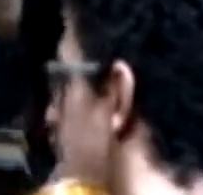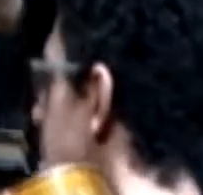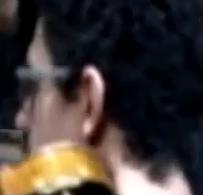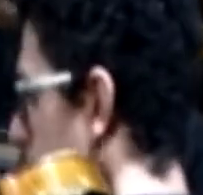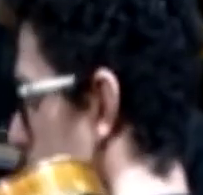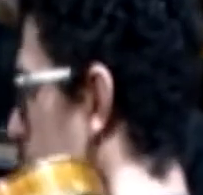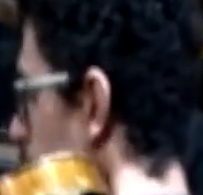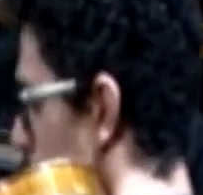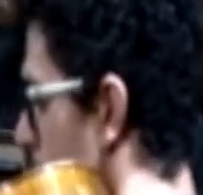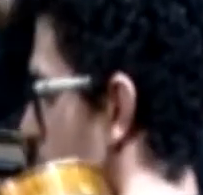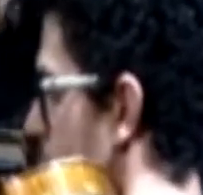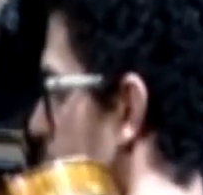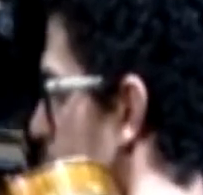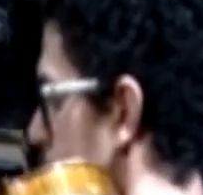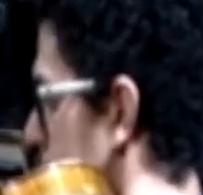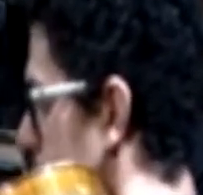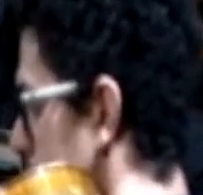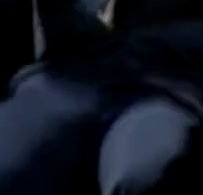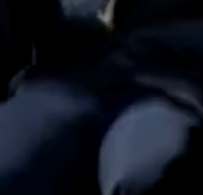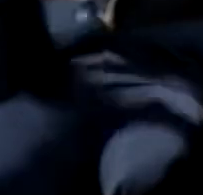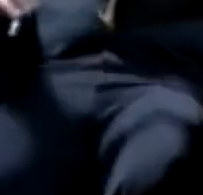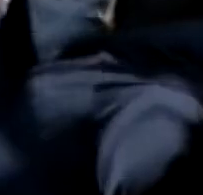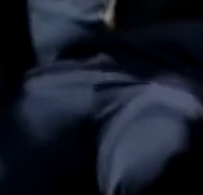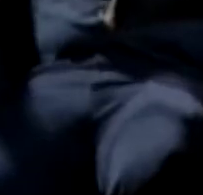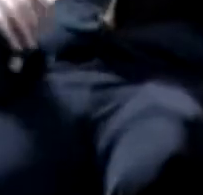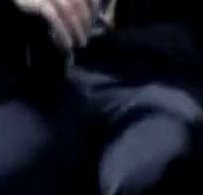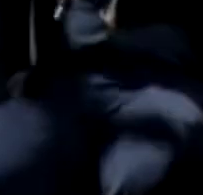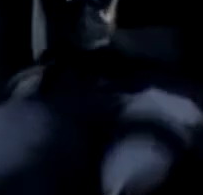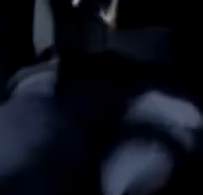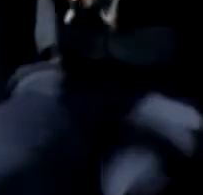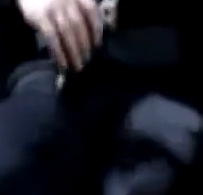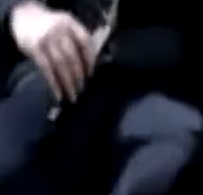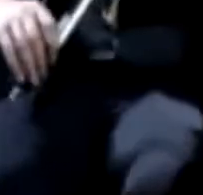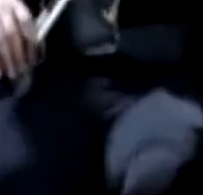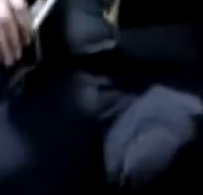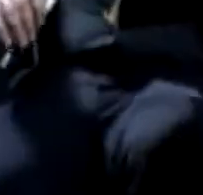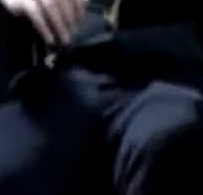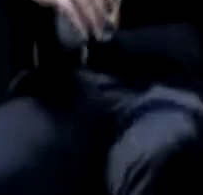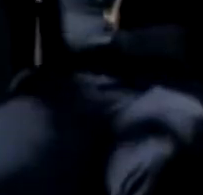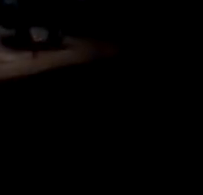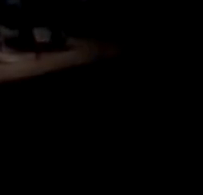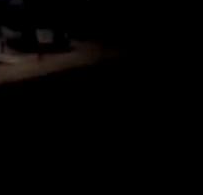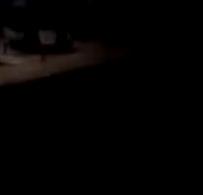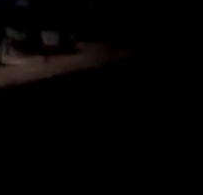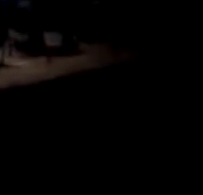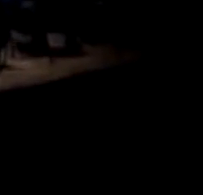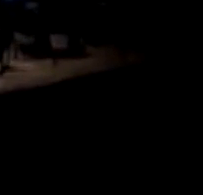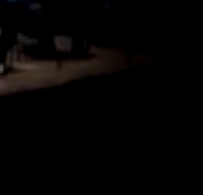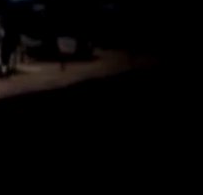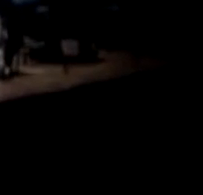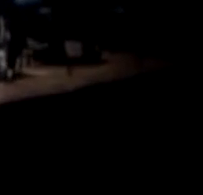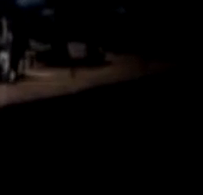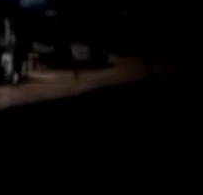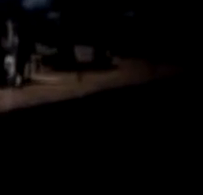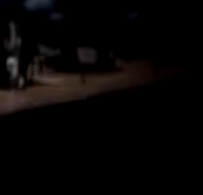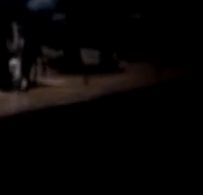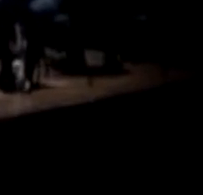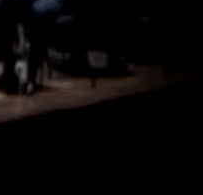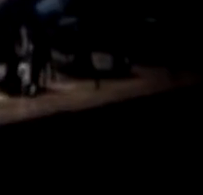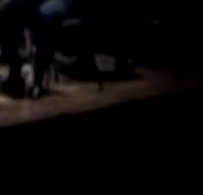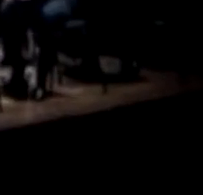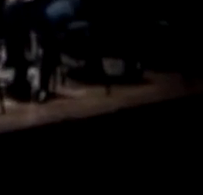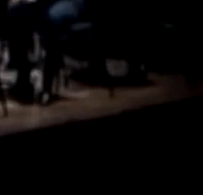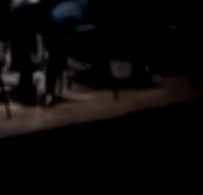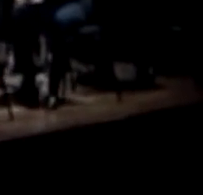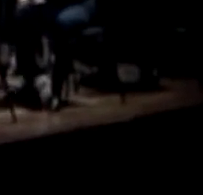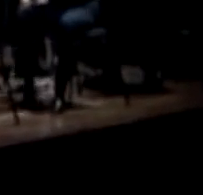con la directora invitada Gabriela Mora, en nuestro espacio Arte 13. El 23 de febrero a las